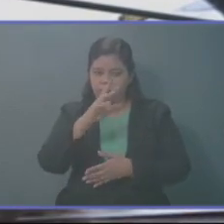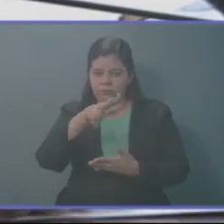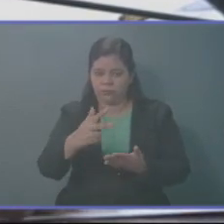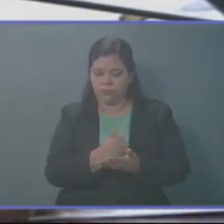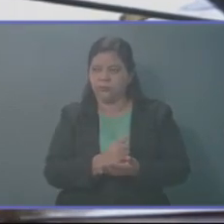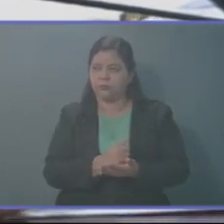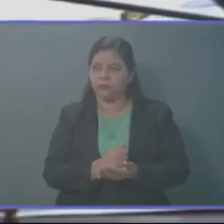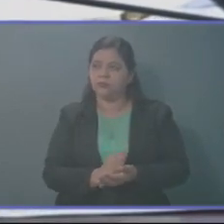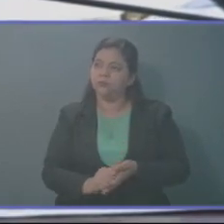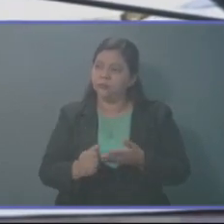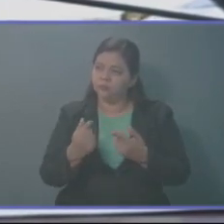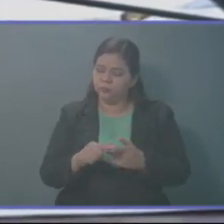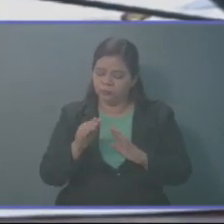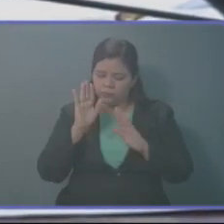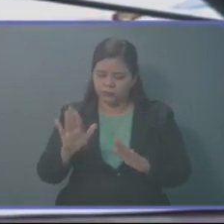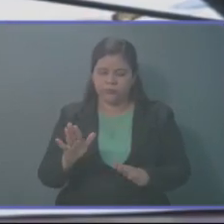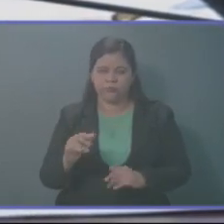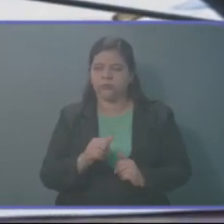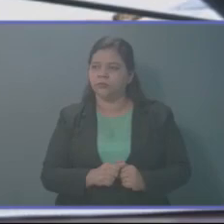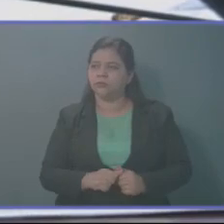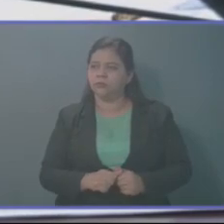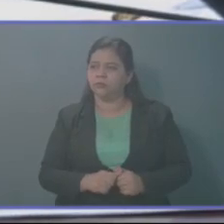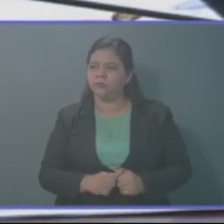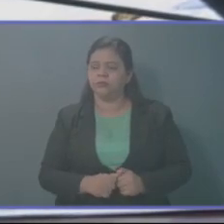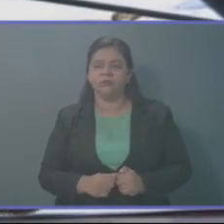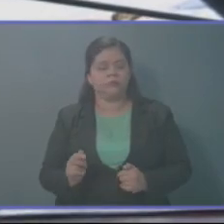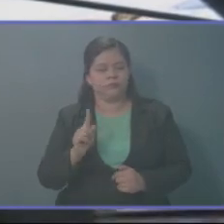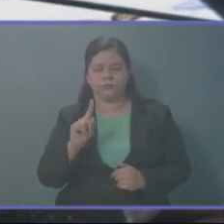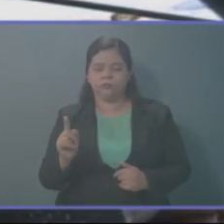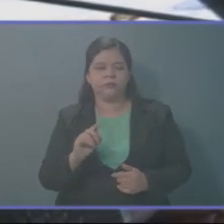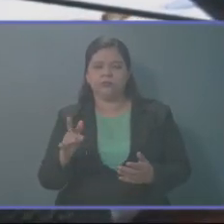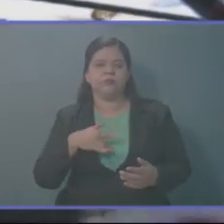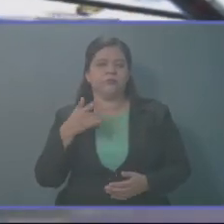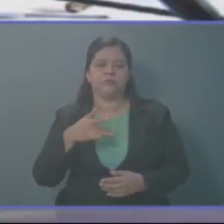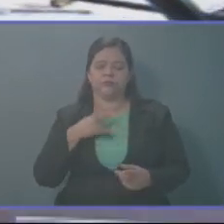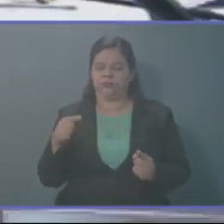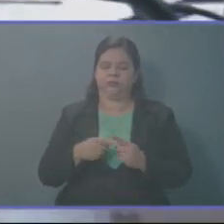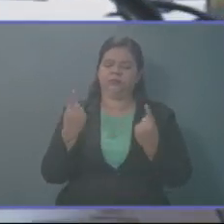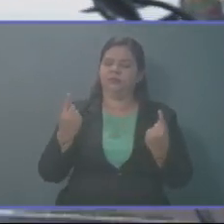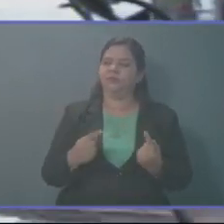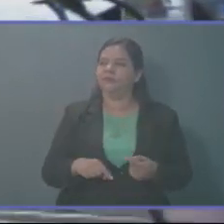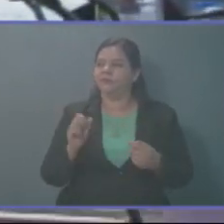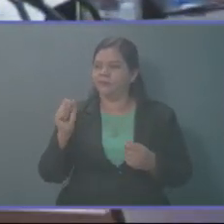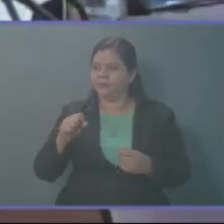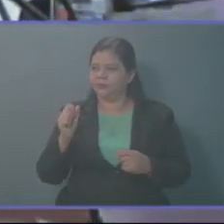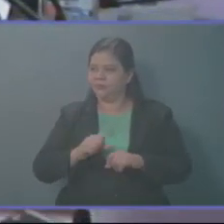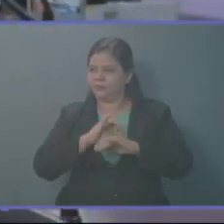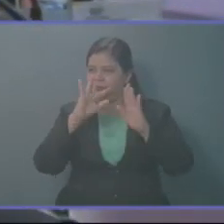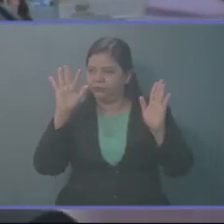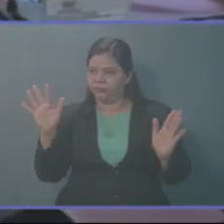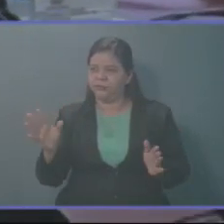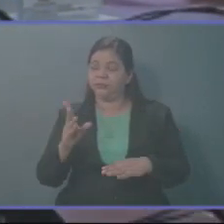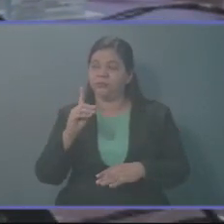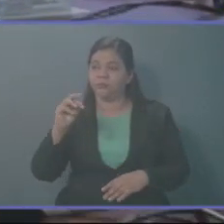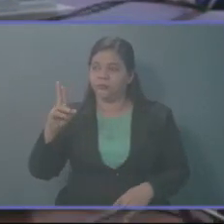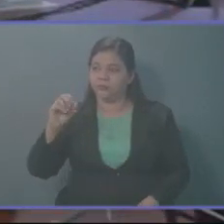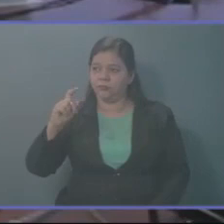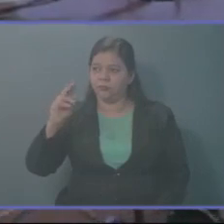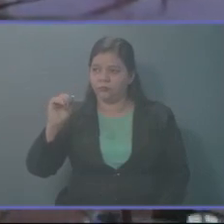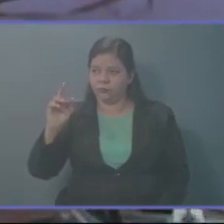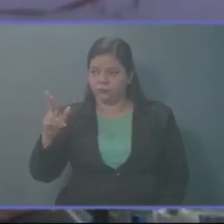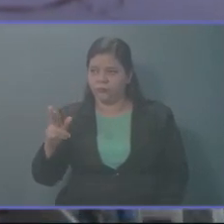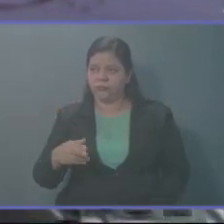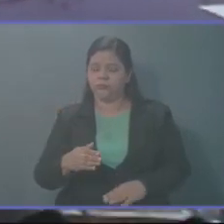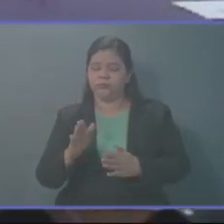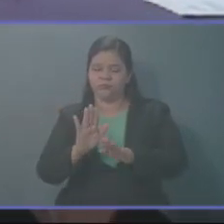Y lo digo con respeto, sin ir en contra de nadie, para que nadie se vaya a picar. Gracias. Tengo la palabra, perdón, doctor Parque, porque se lo había prometido al